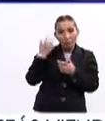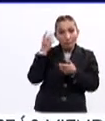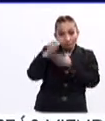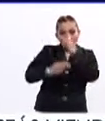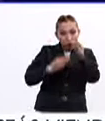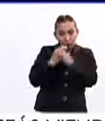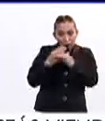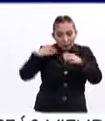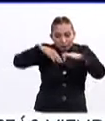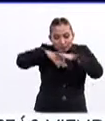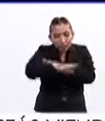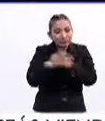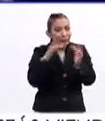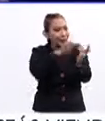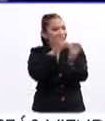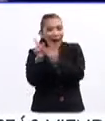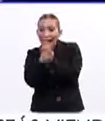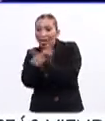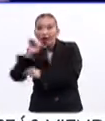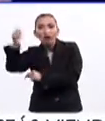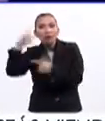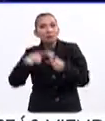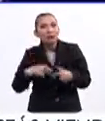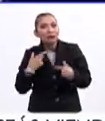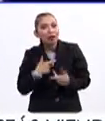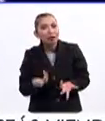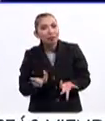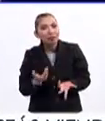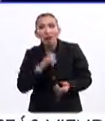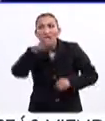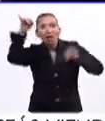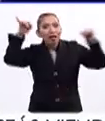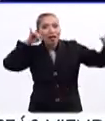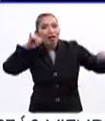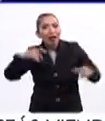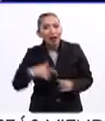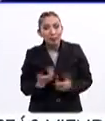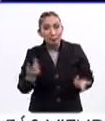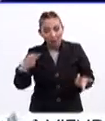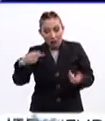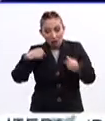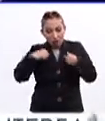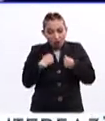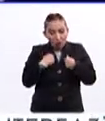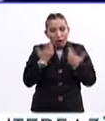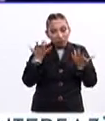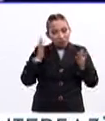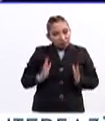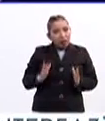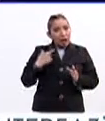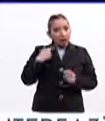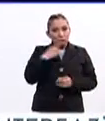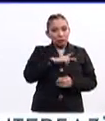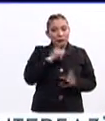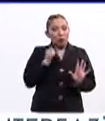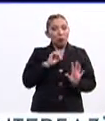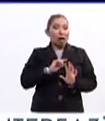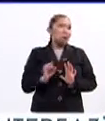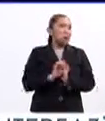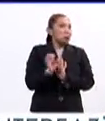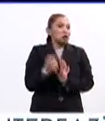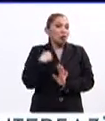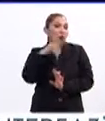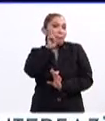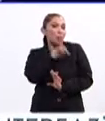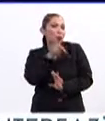mundo virtual e interactúan con los otros, con la ventaja además que puedes asumir una identidad que no es la tuya. Entonces yo pudiera ser